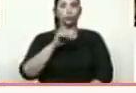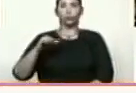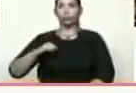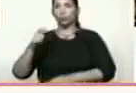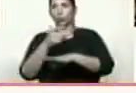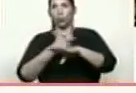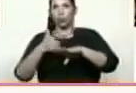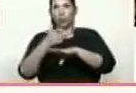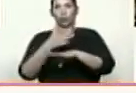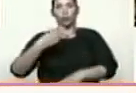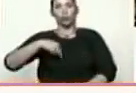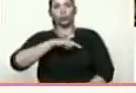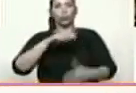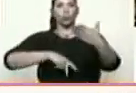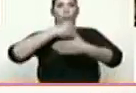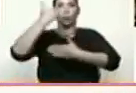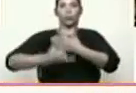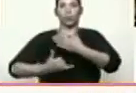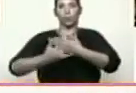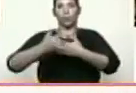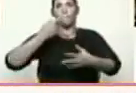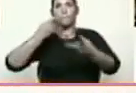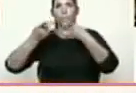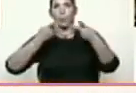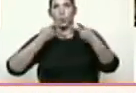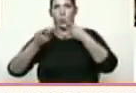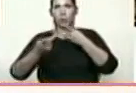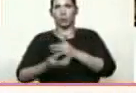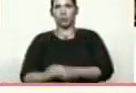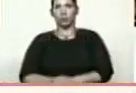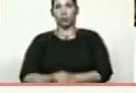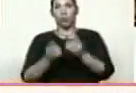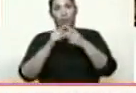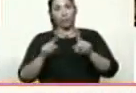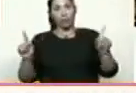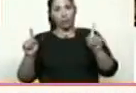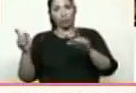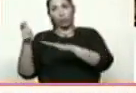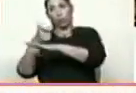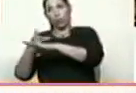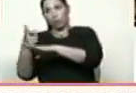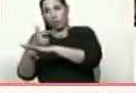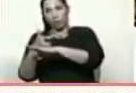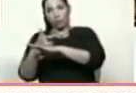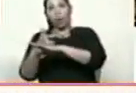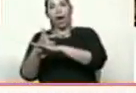nosotros somos un proyecto político. Y hay una diferencia entre un gobierno y un proyecto político.